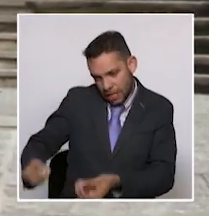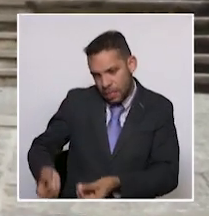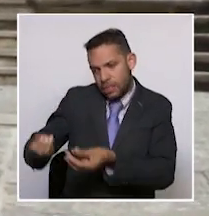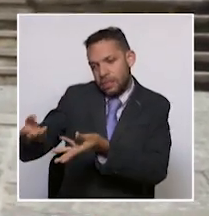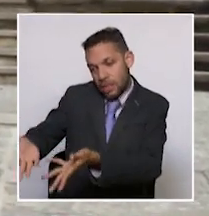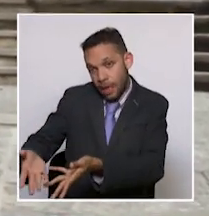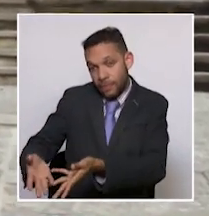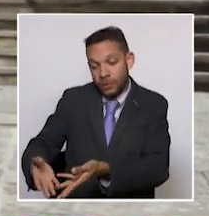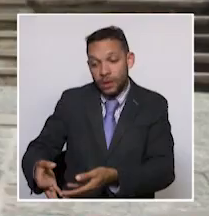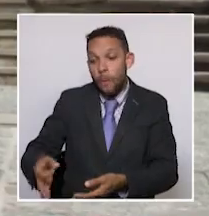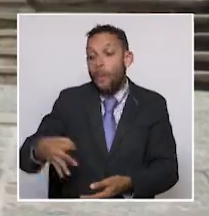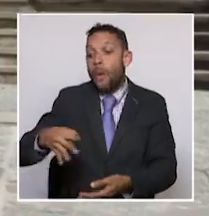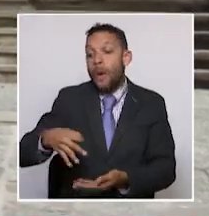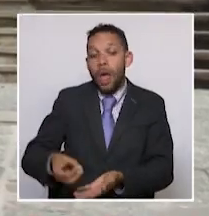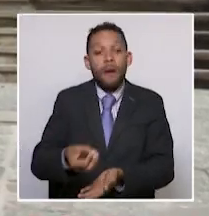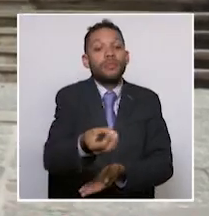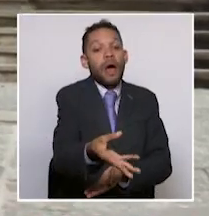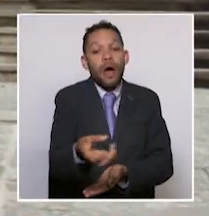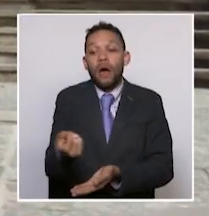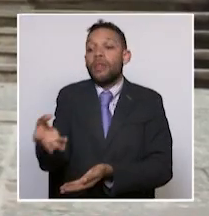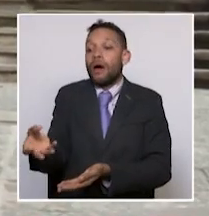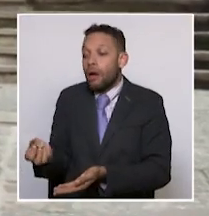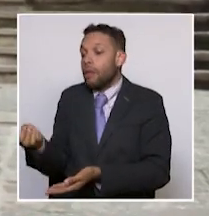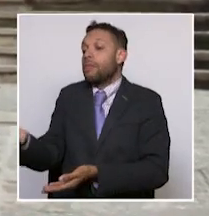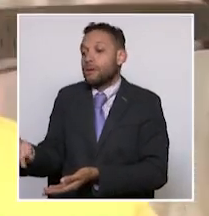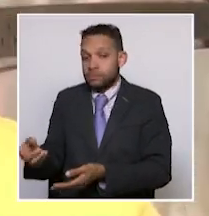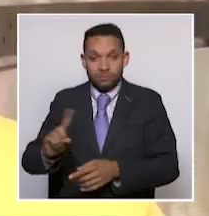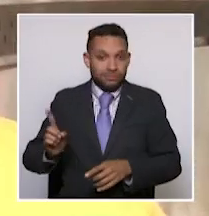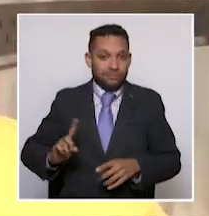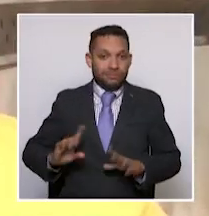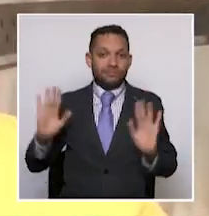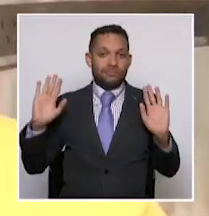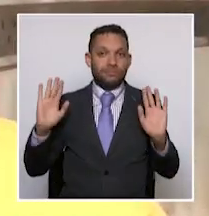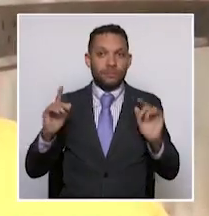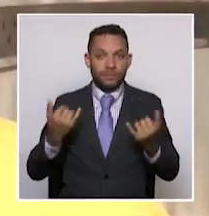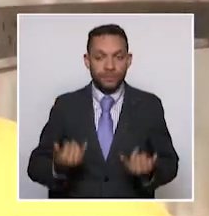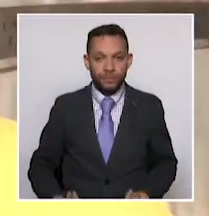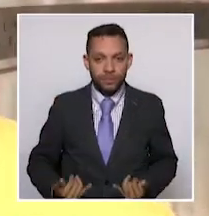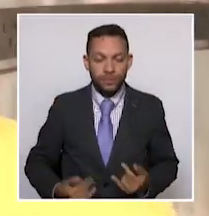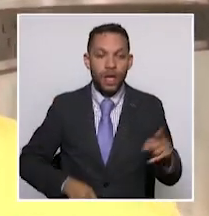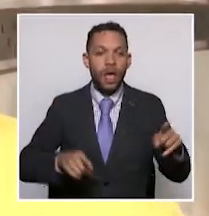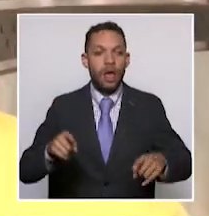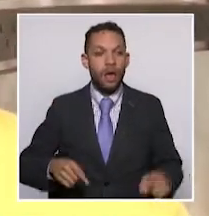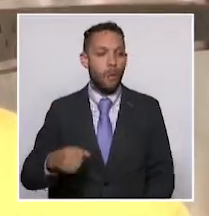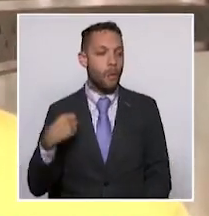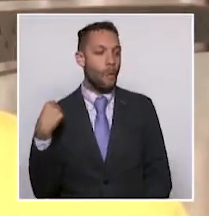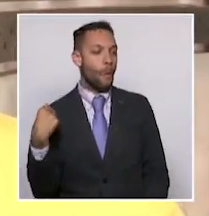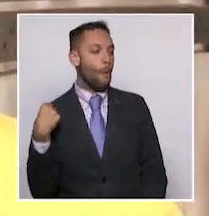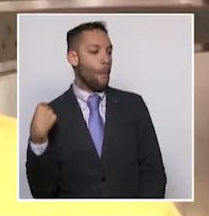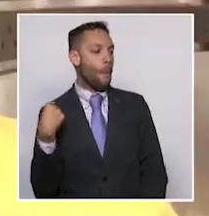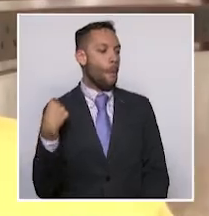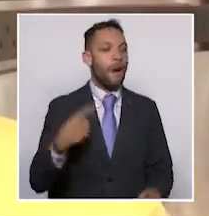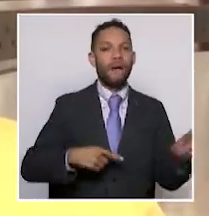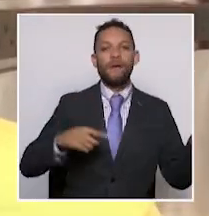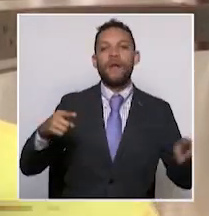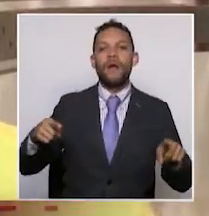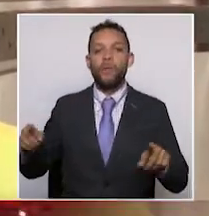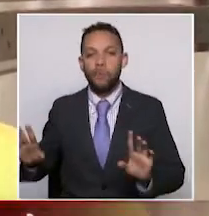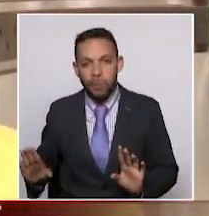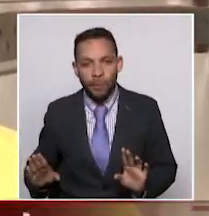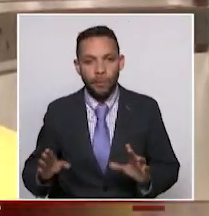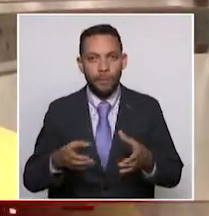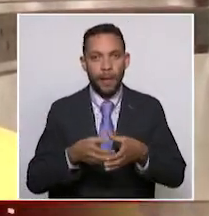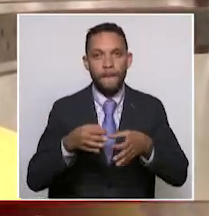Pero así dar limosna, sí, no me gustaría, ni lo hago tampoco. El asistencialismo nunca ha sido bueno, y mucho más en el caso